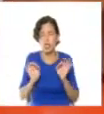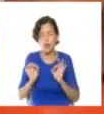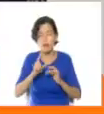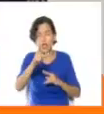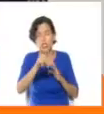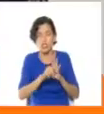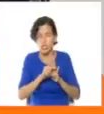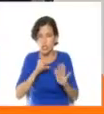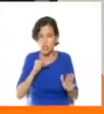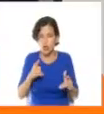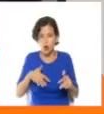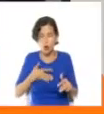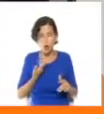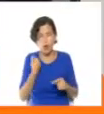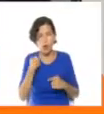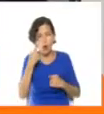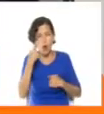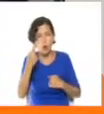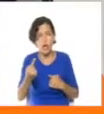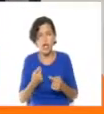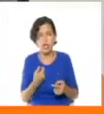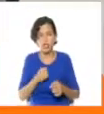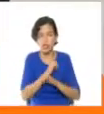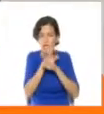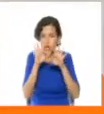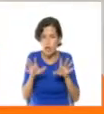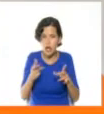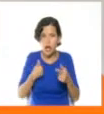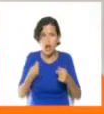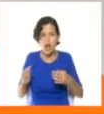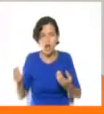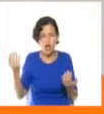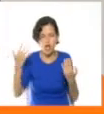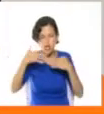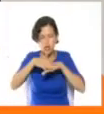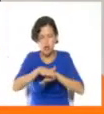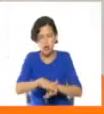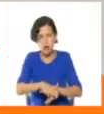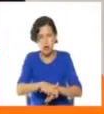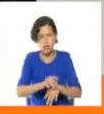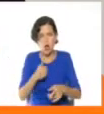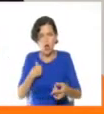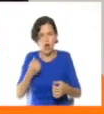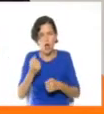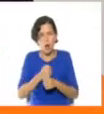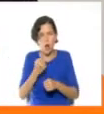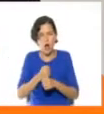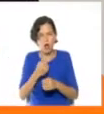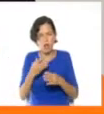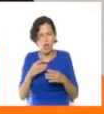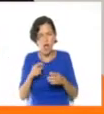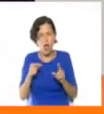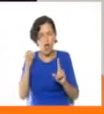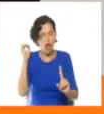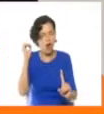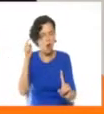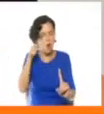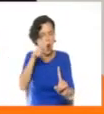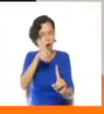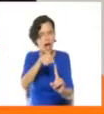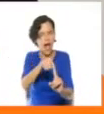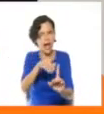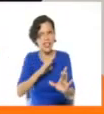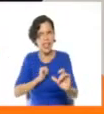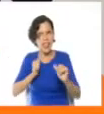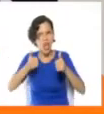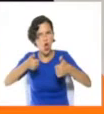ley. Fíjense, en ese solo artículo podemos observar y detallar la inclusión,